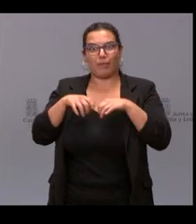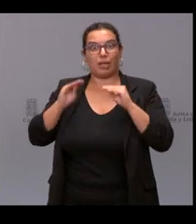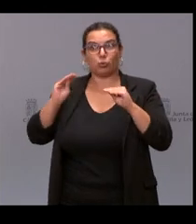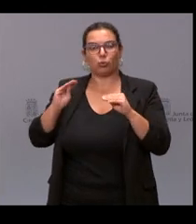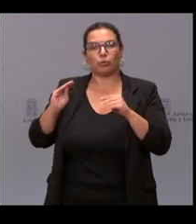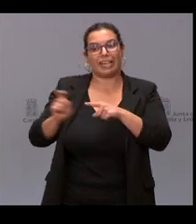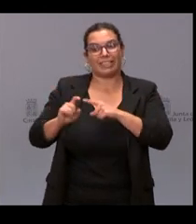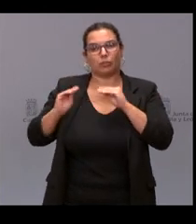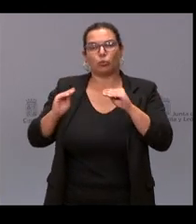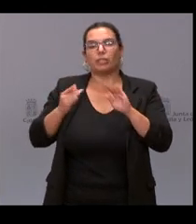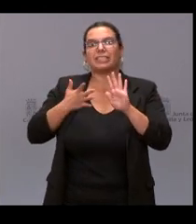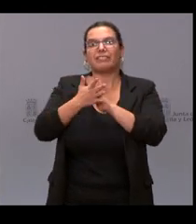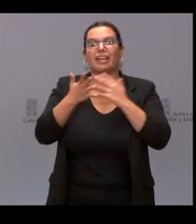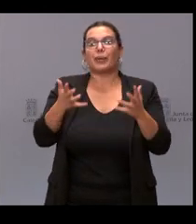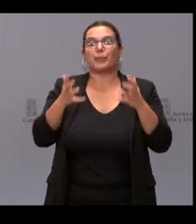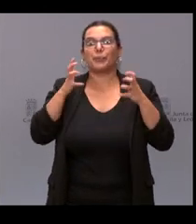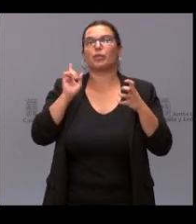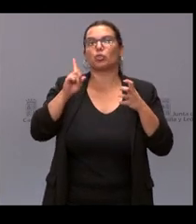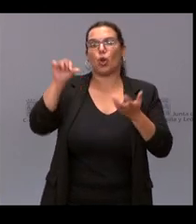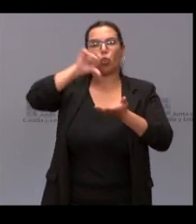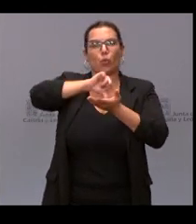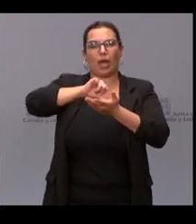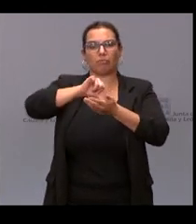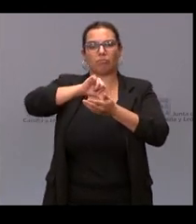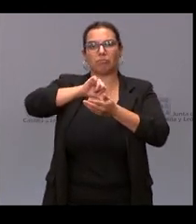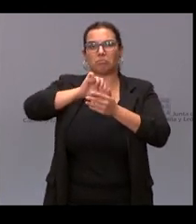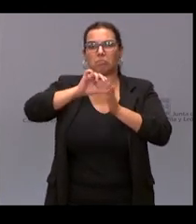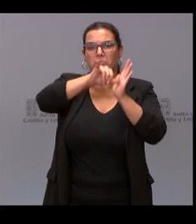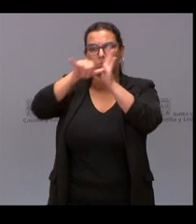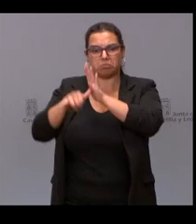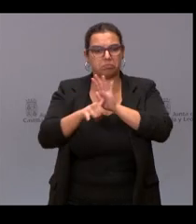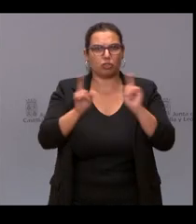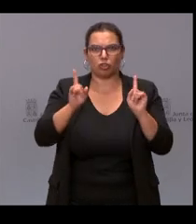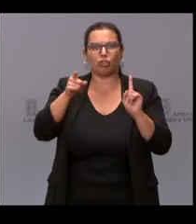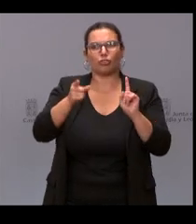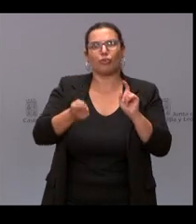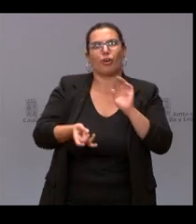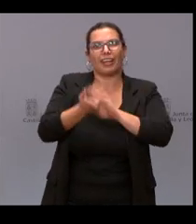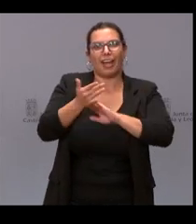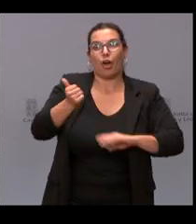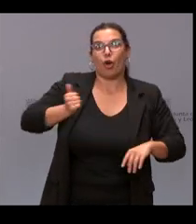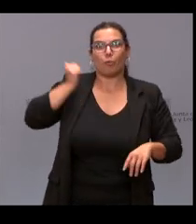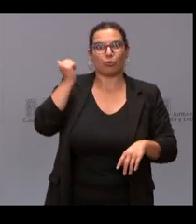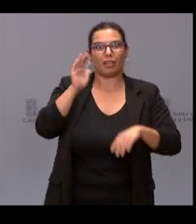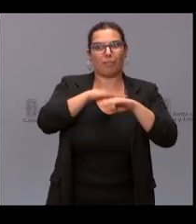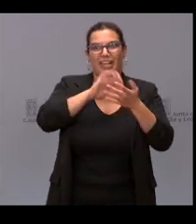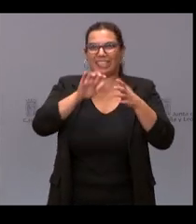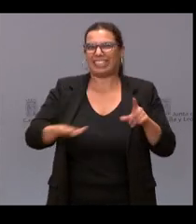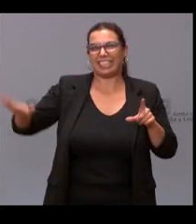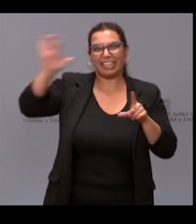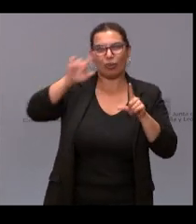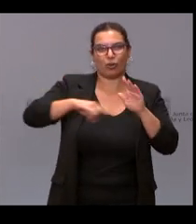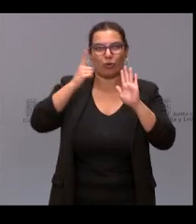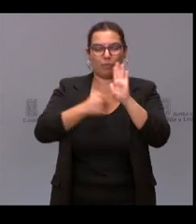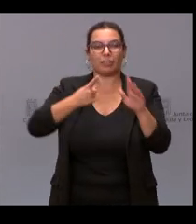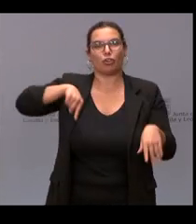no solo se beneficia el lugar donde se instala, esto obviamente va a generar oportunidades y empleo en todo el territorio, y nosotros